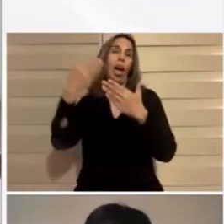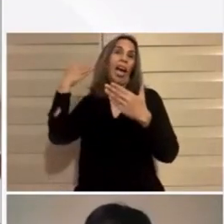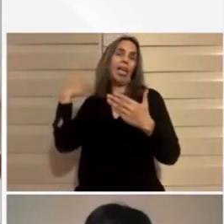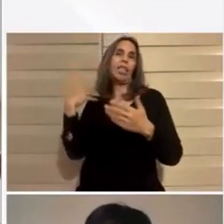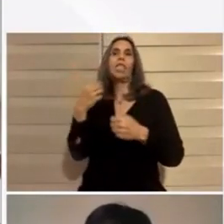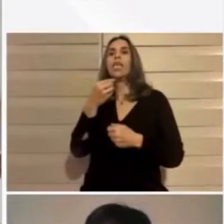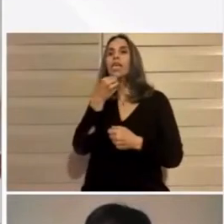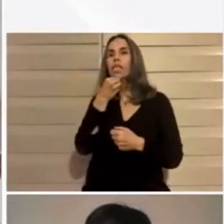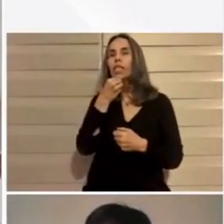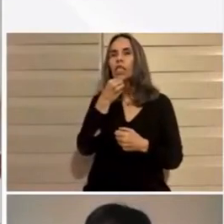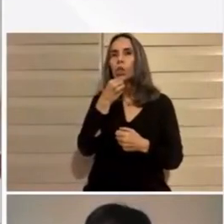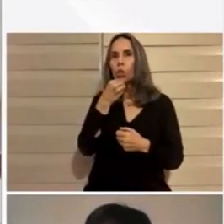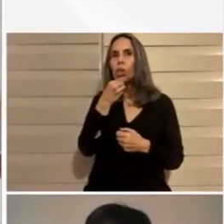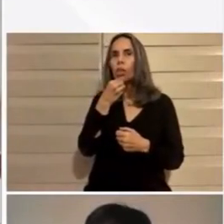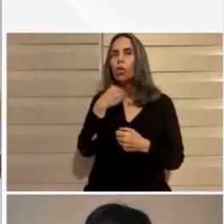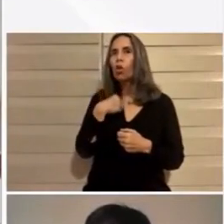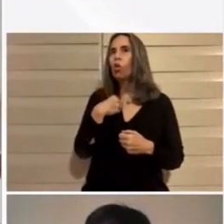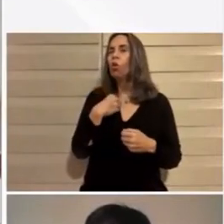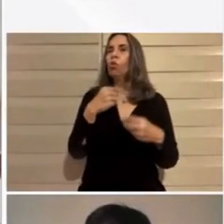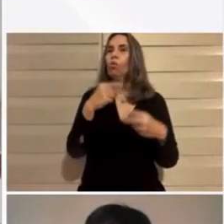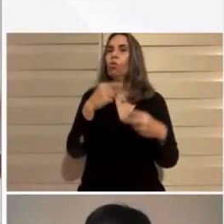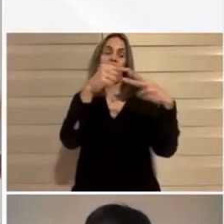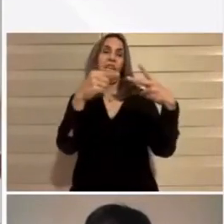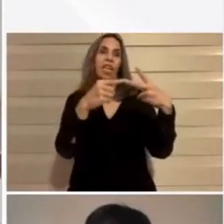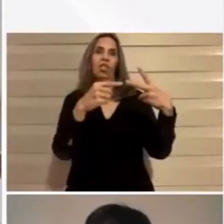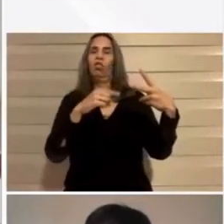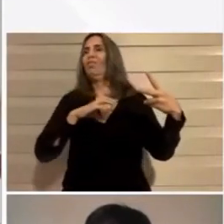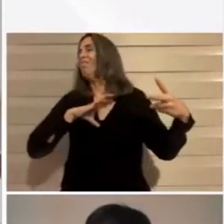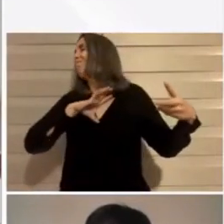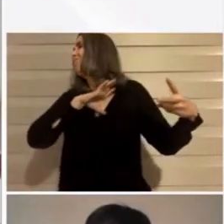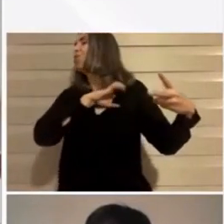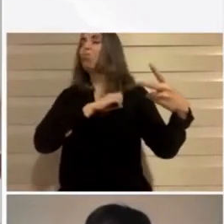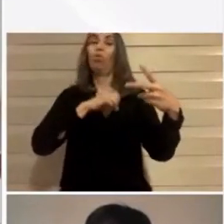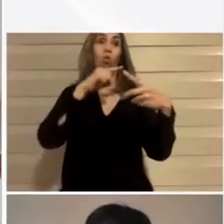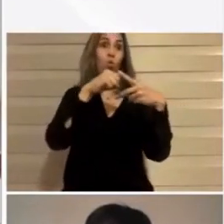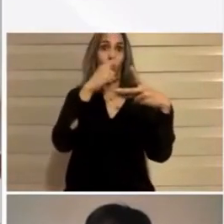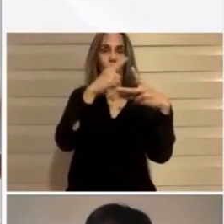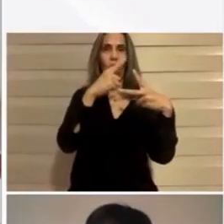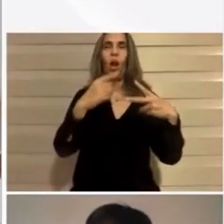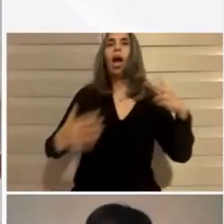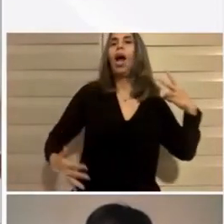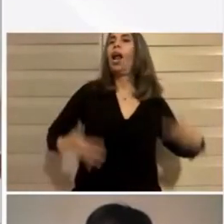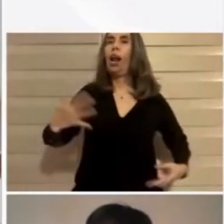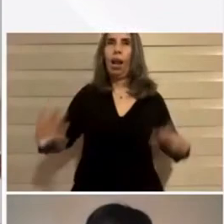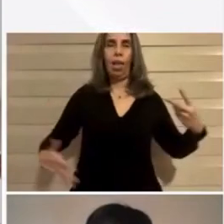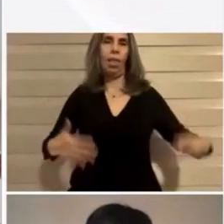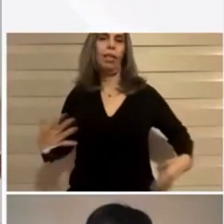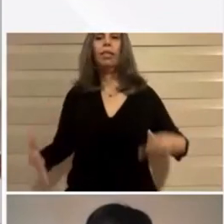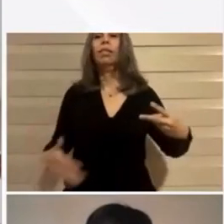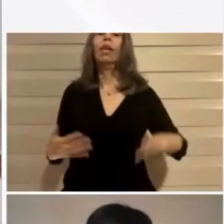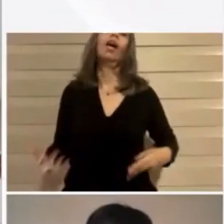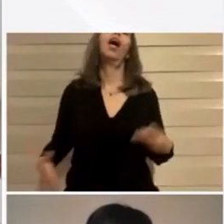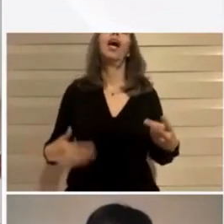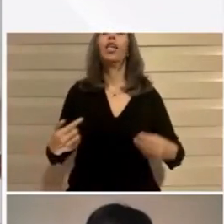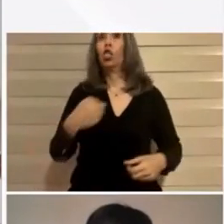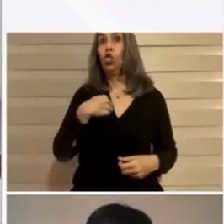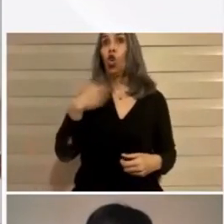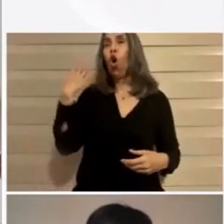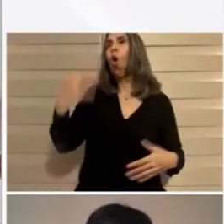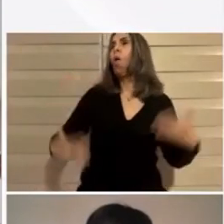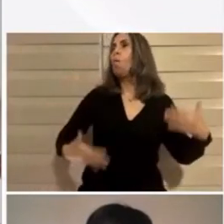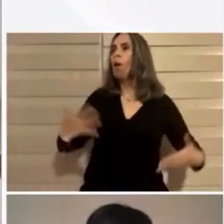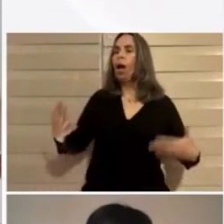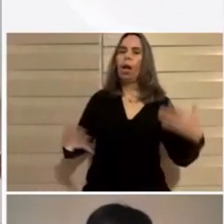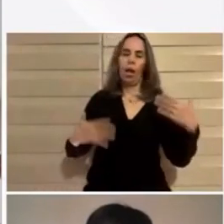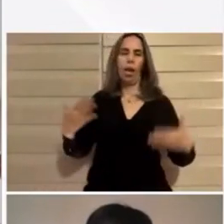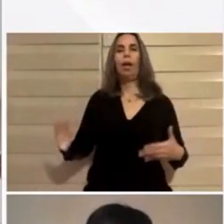tenía yo dos grandes pasiones. Una era la danza y yo bailaba ballet clásico y